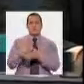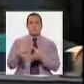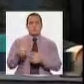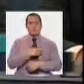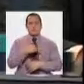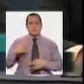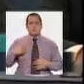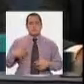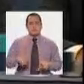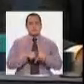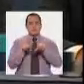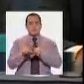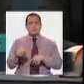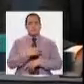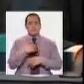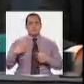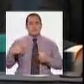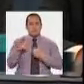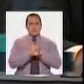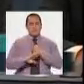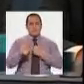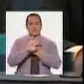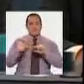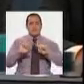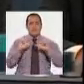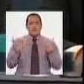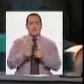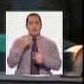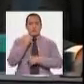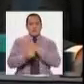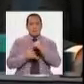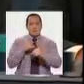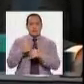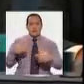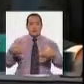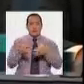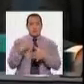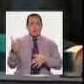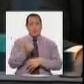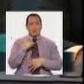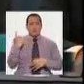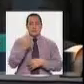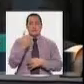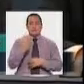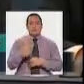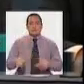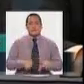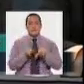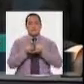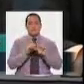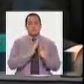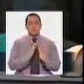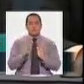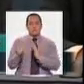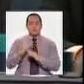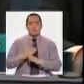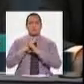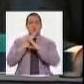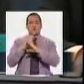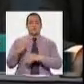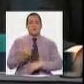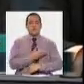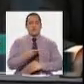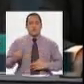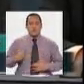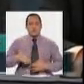contra el Ministerio de Defensa. La Corte Interamericana o el sistema interamericano procesa casos contra el Estado